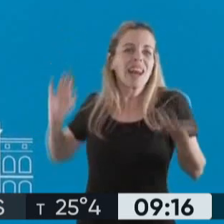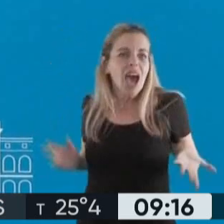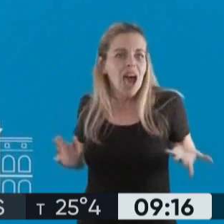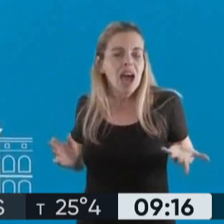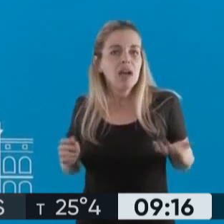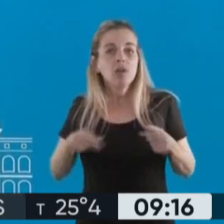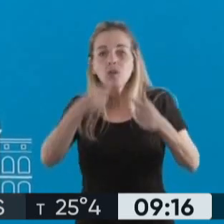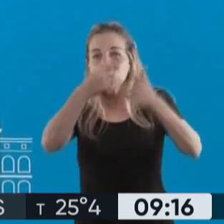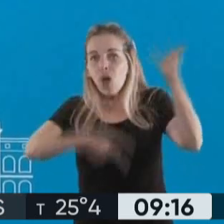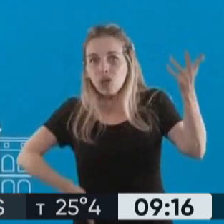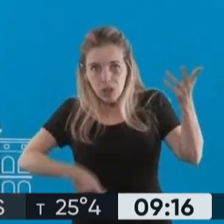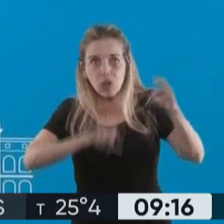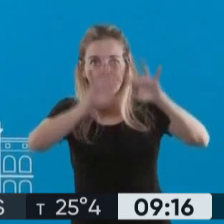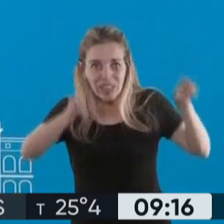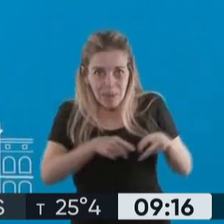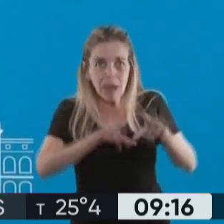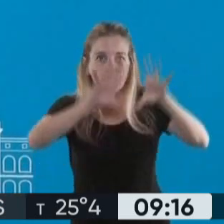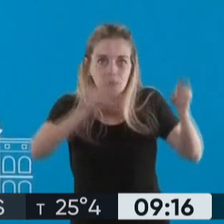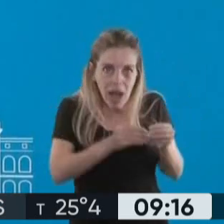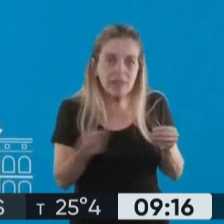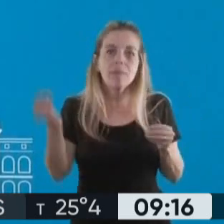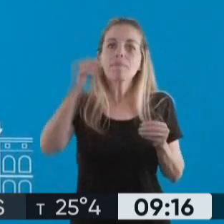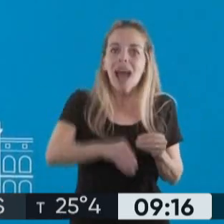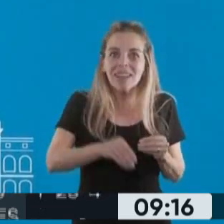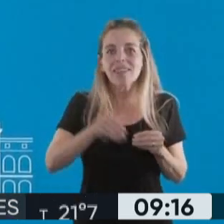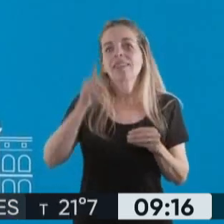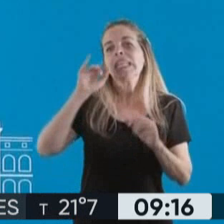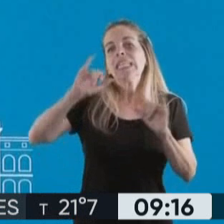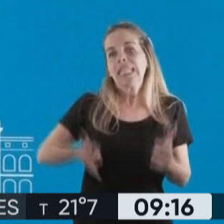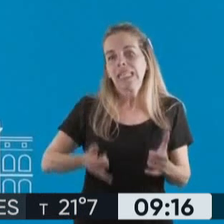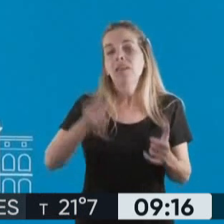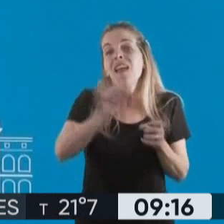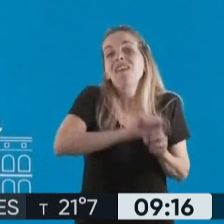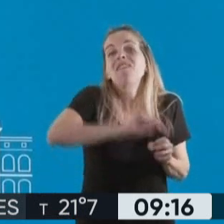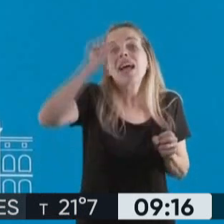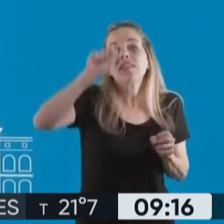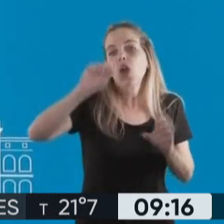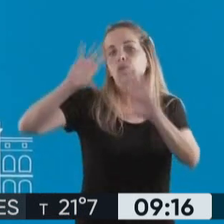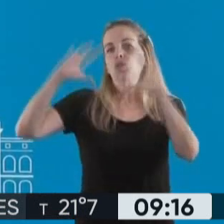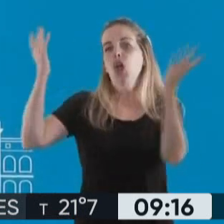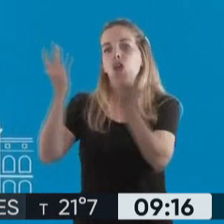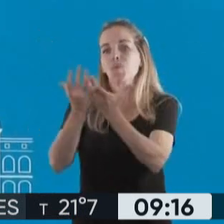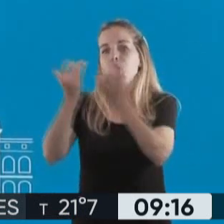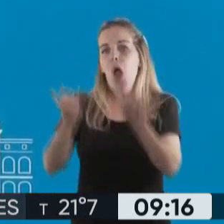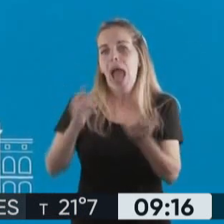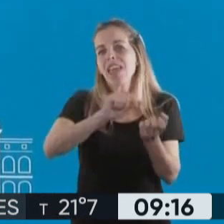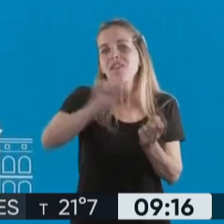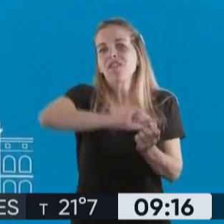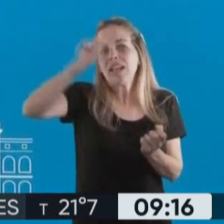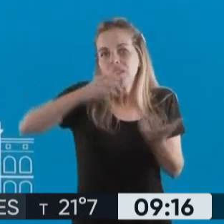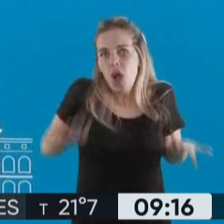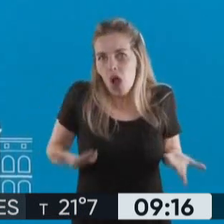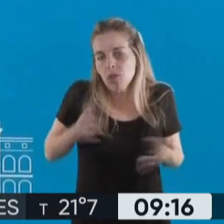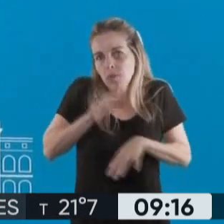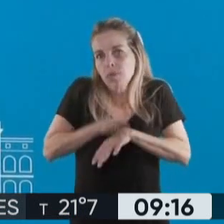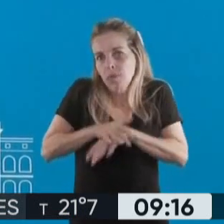Todo esto se ve además tensionado e incrementado por la inflación mundial y por lo que está sucediendo en el mundo